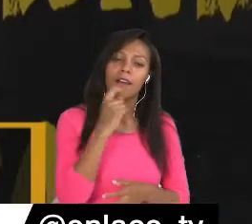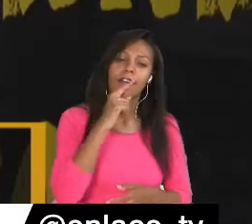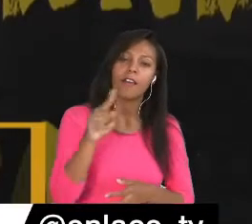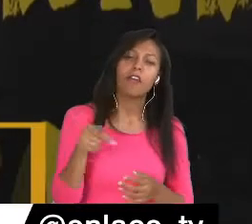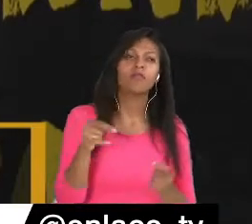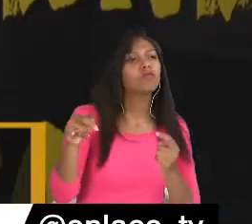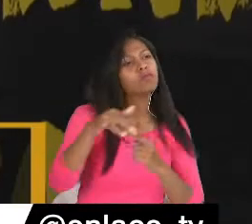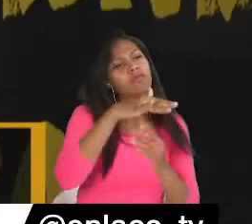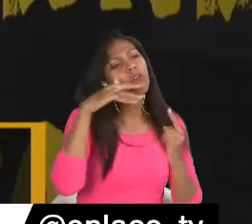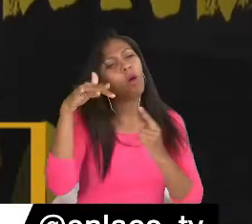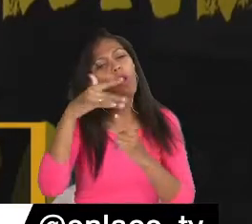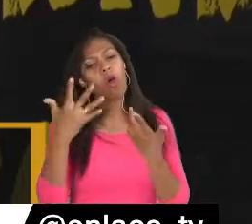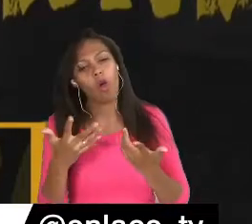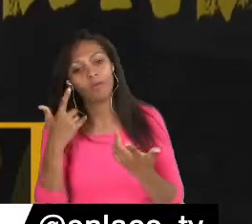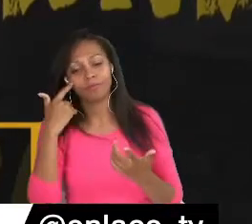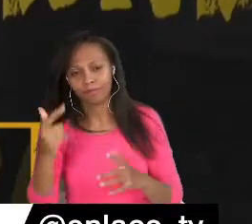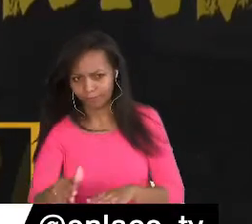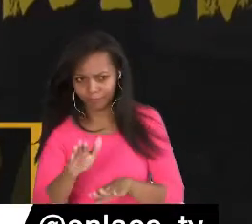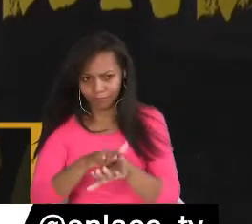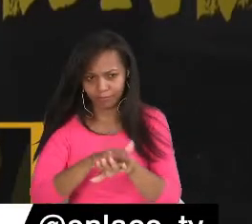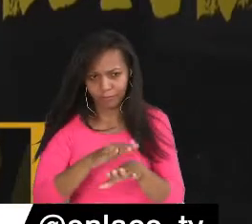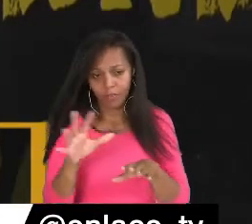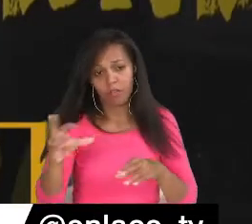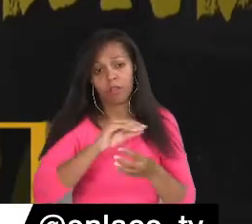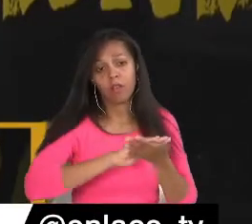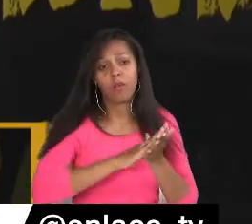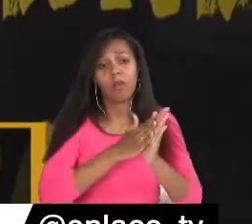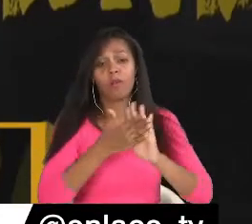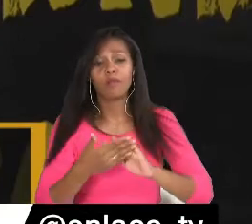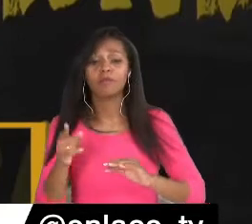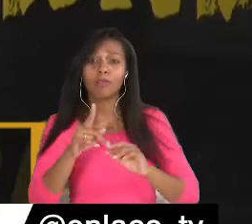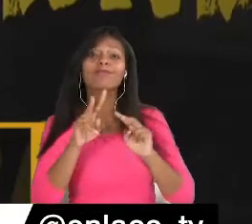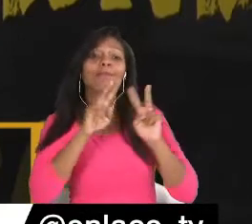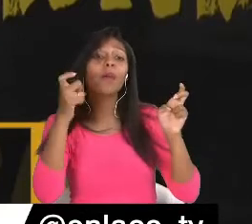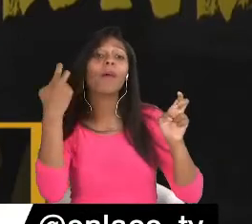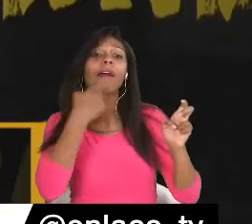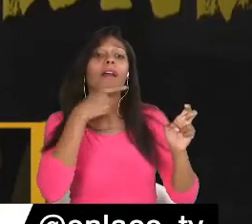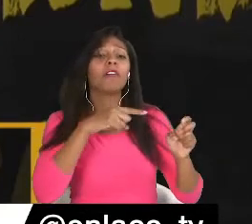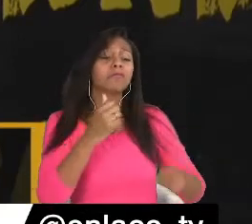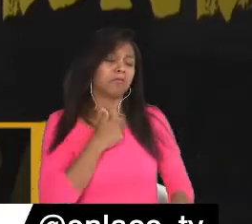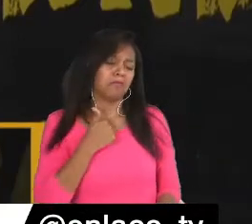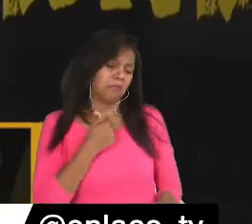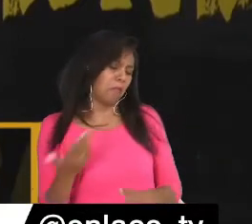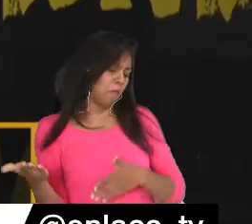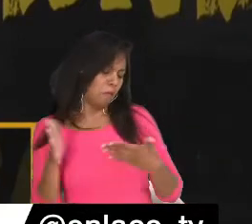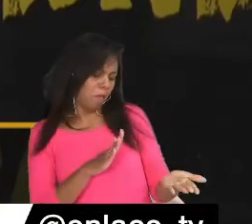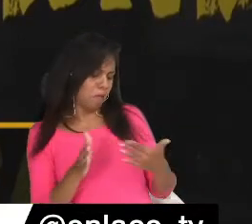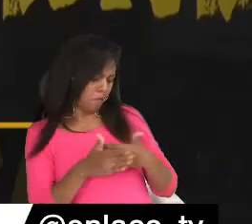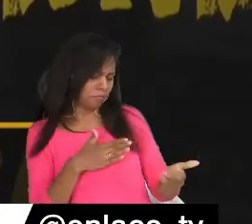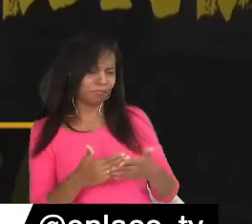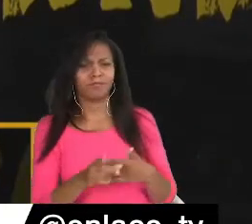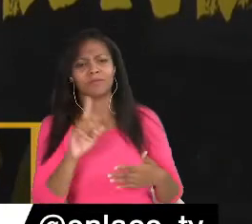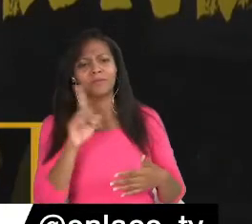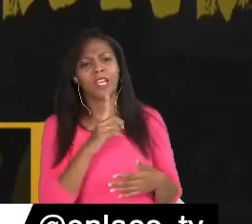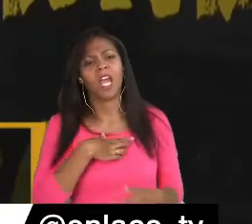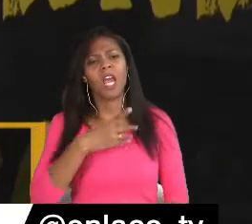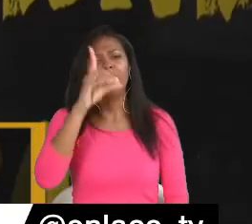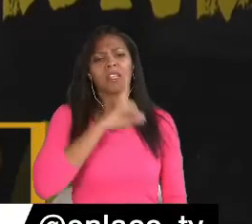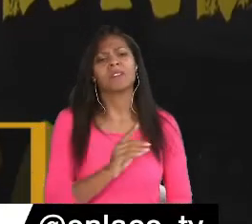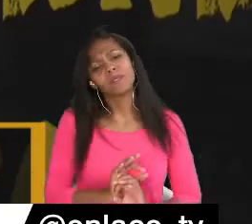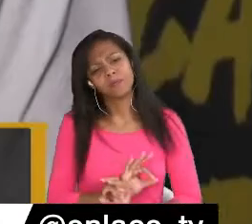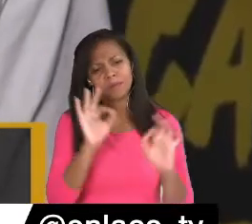comunidad sobre lo que tiene que ver con esta temática del suicidio, para evitar que desafortunadamente sigan tomándose en estas